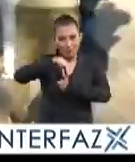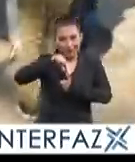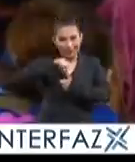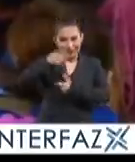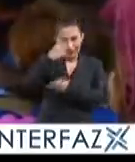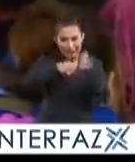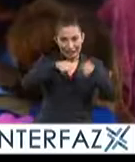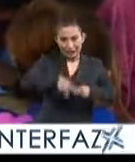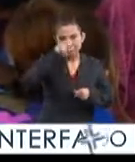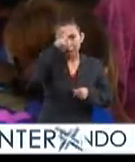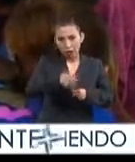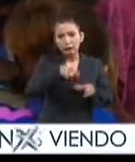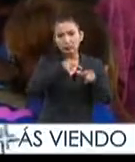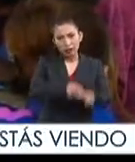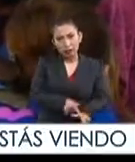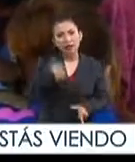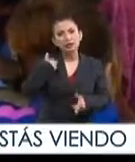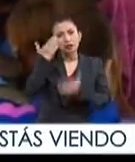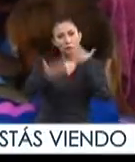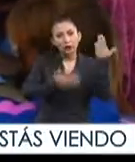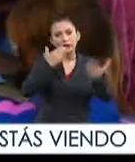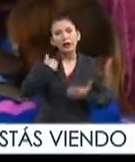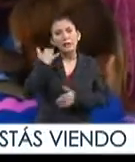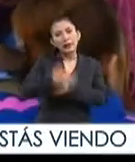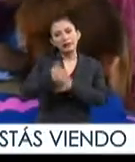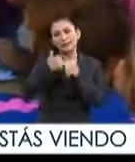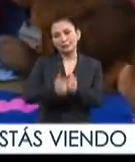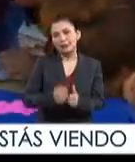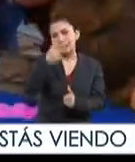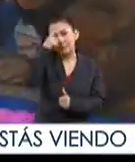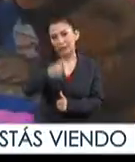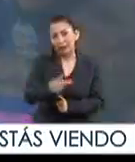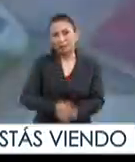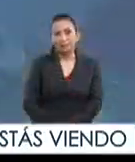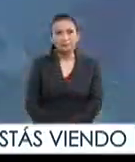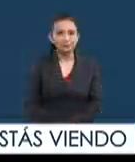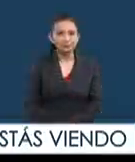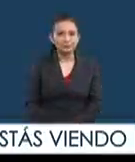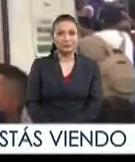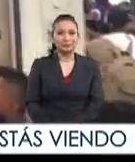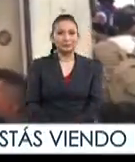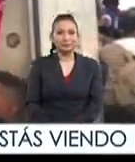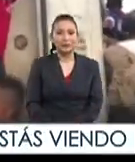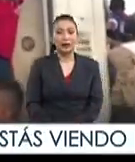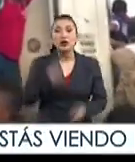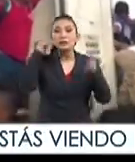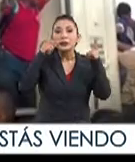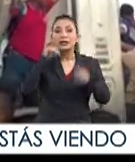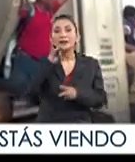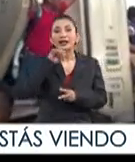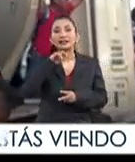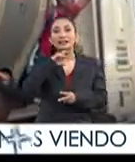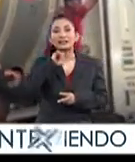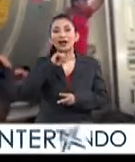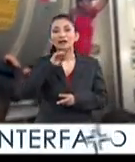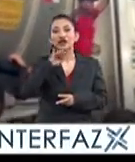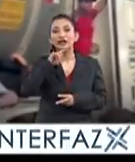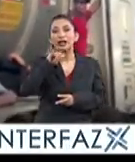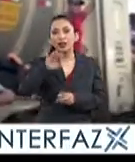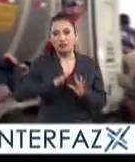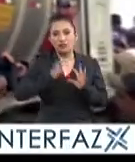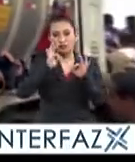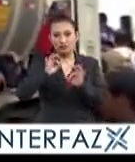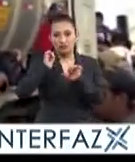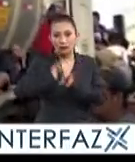migrantes centroamericanos continúen con sus estudios mientras estén en nuestro país. Nos visita Francesca Fontanini,